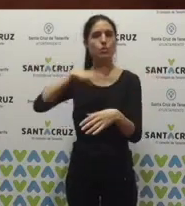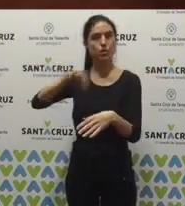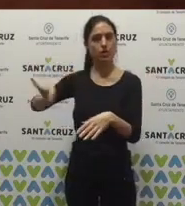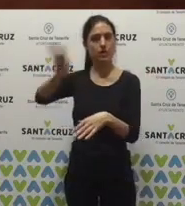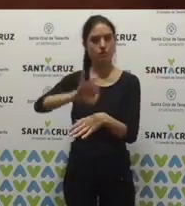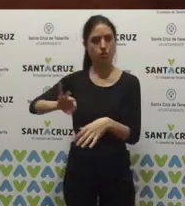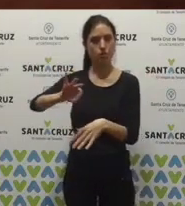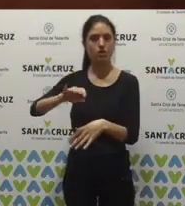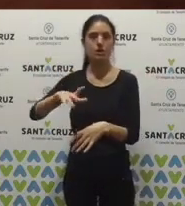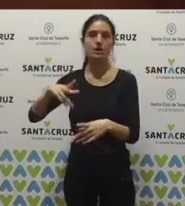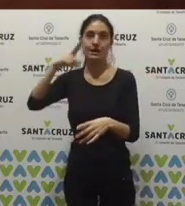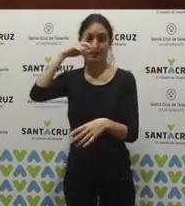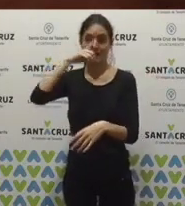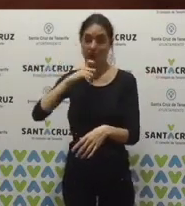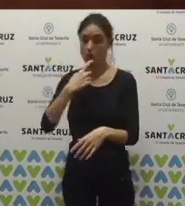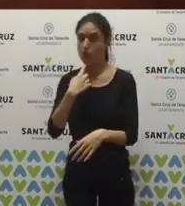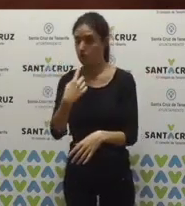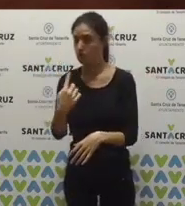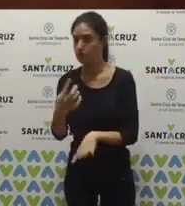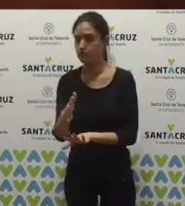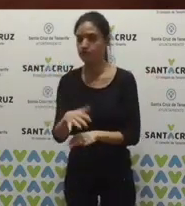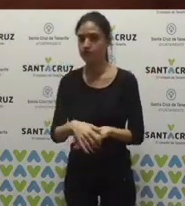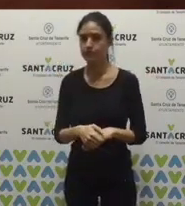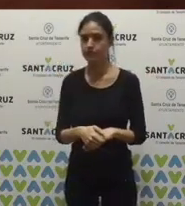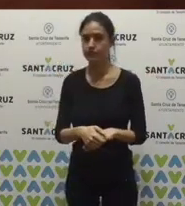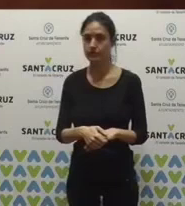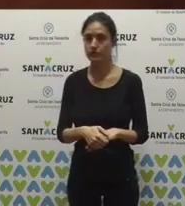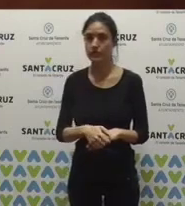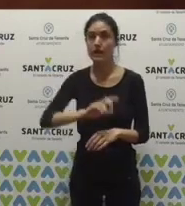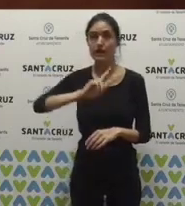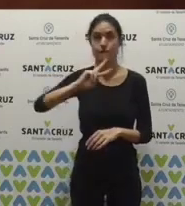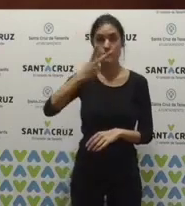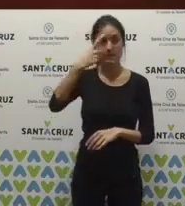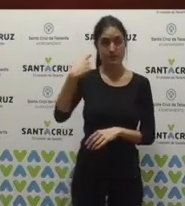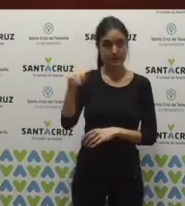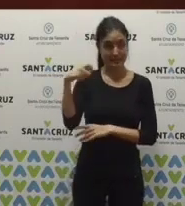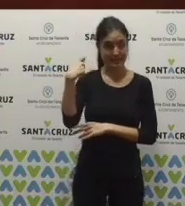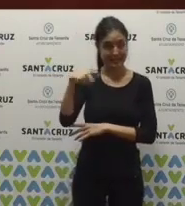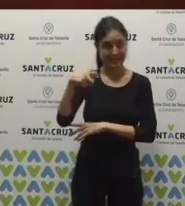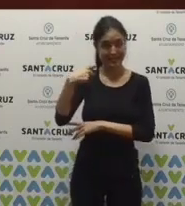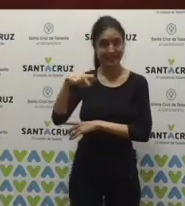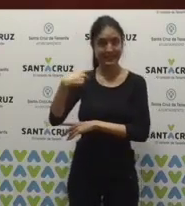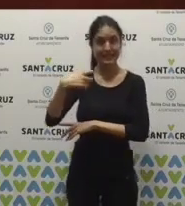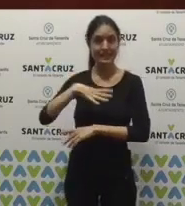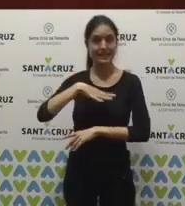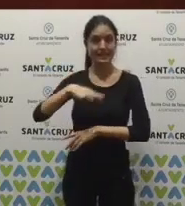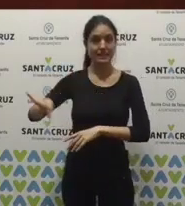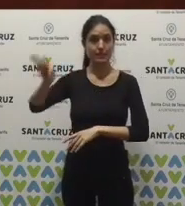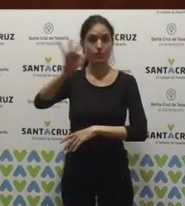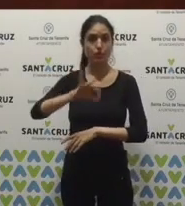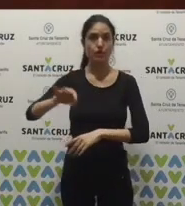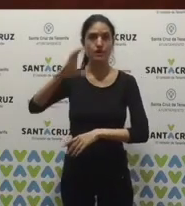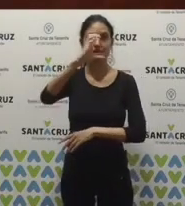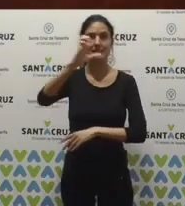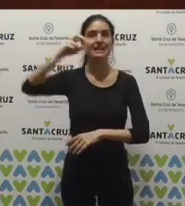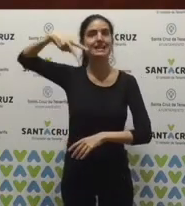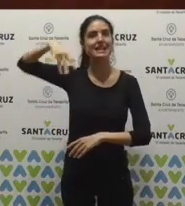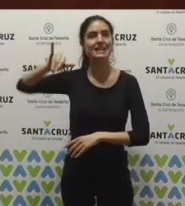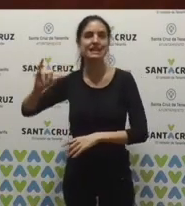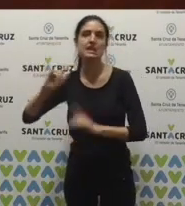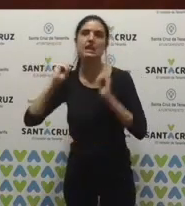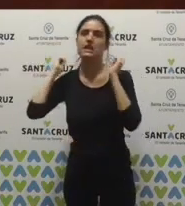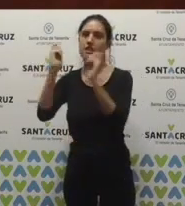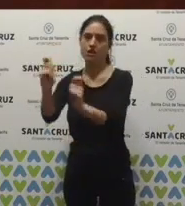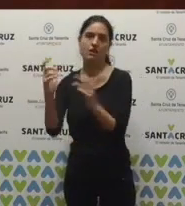meter en el cine y en el vicepresidente del gobierno de podemos cuando no tiene que ver con el estado de alarma no tiene que ver